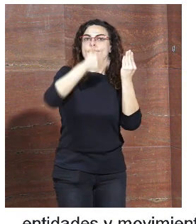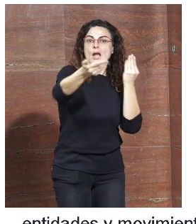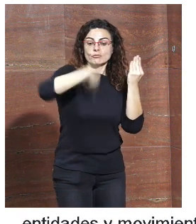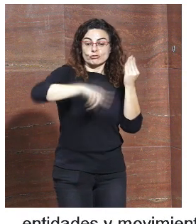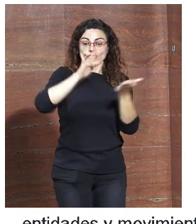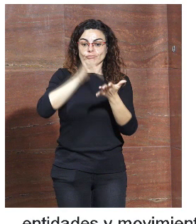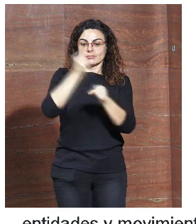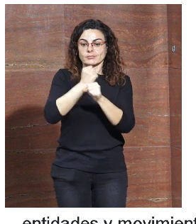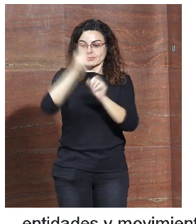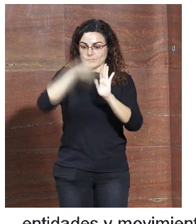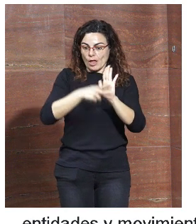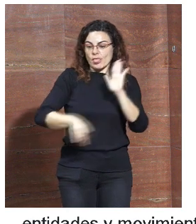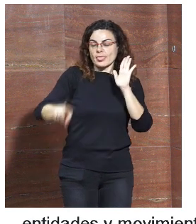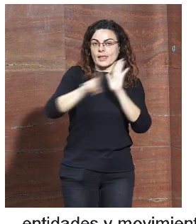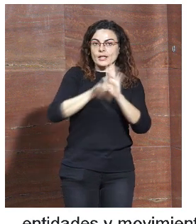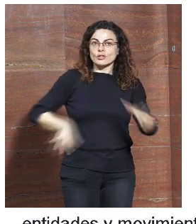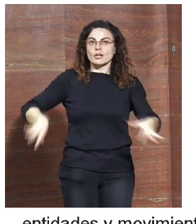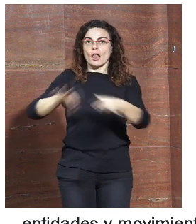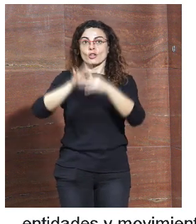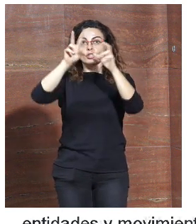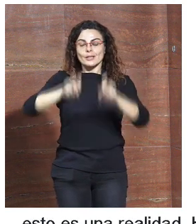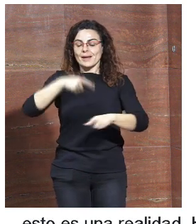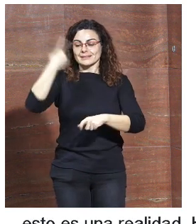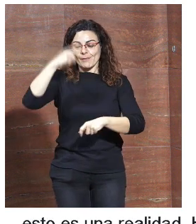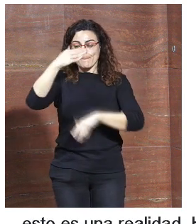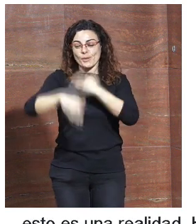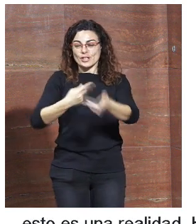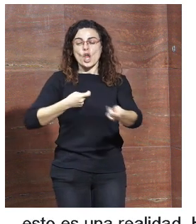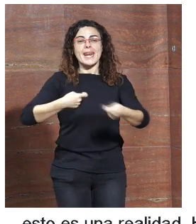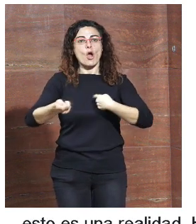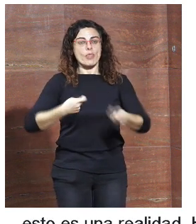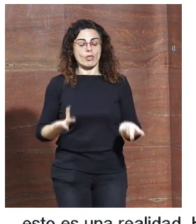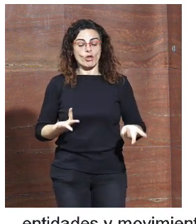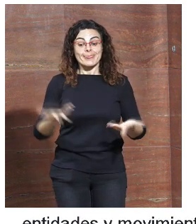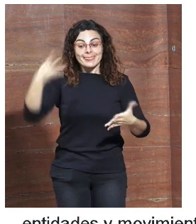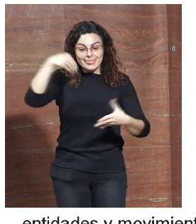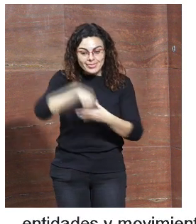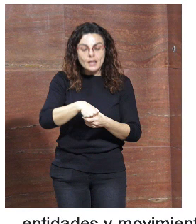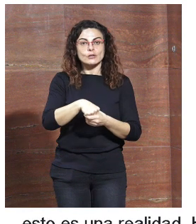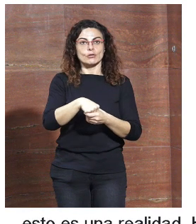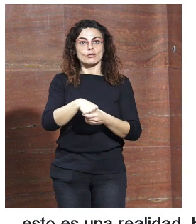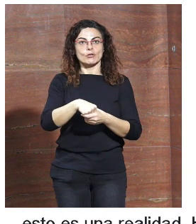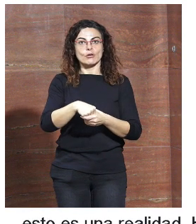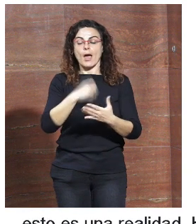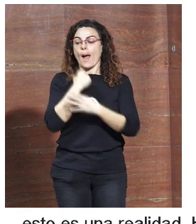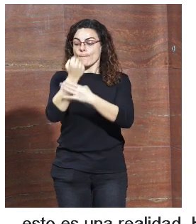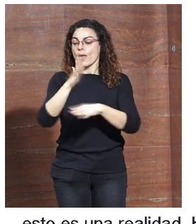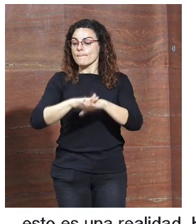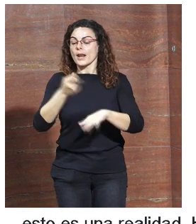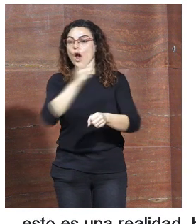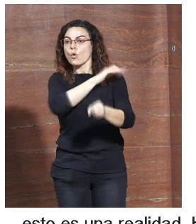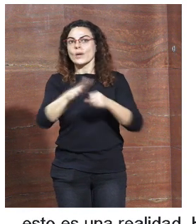las leyes, los decretos, al menos la parte que conozco yo de Cataluña, es un proceso de negociación en la que tienes que batallar mucho para que diferentes necesidades